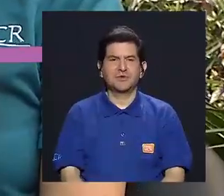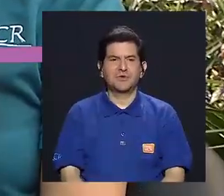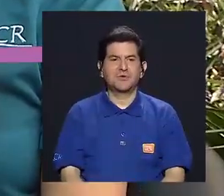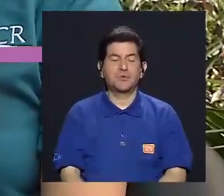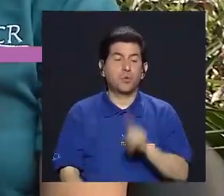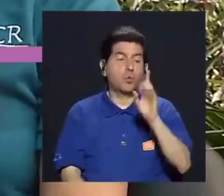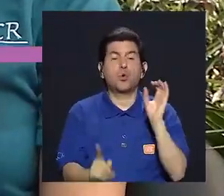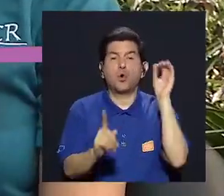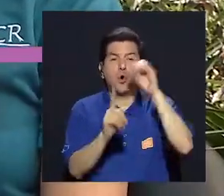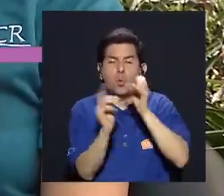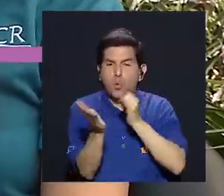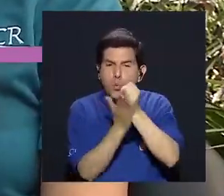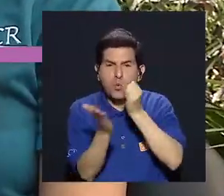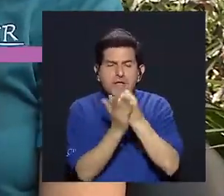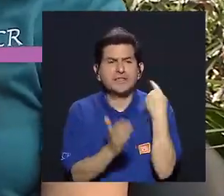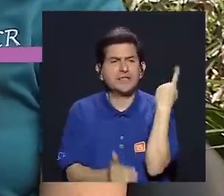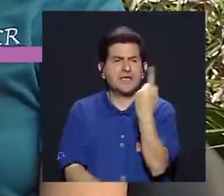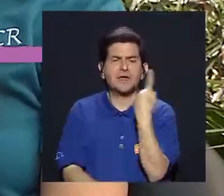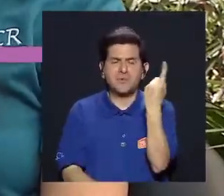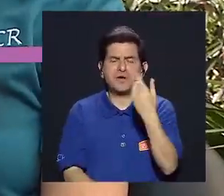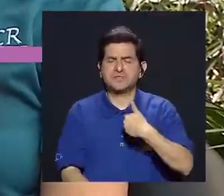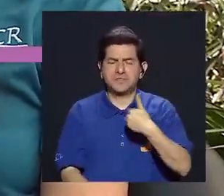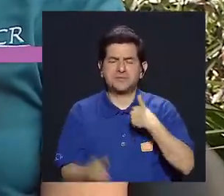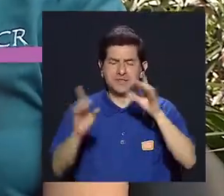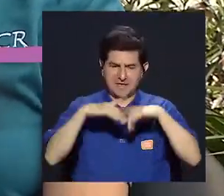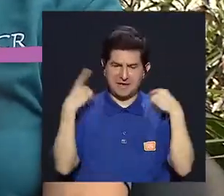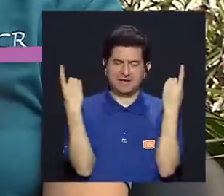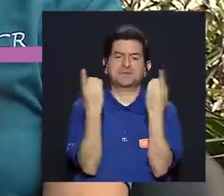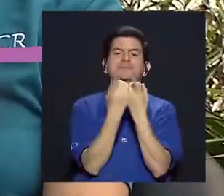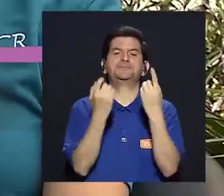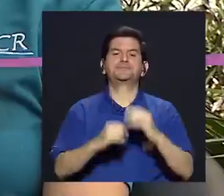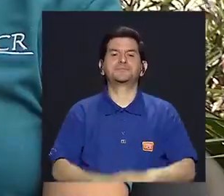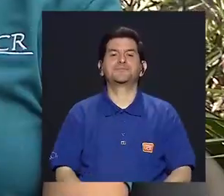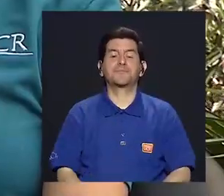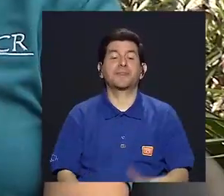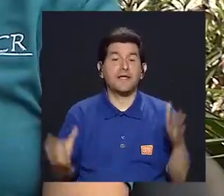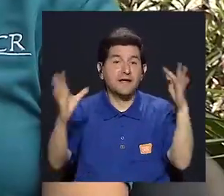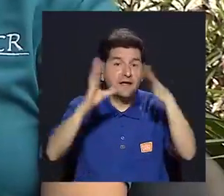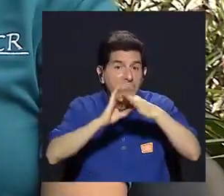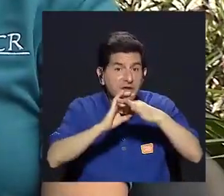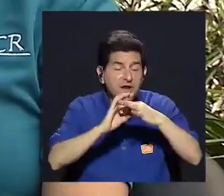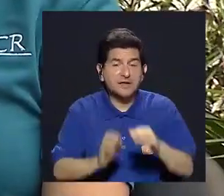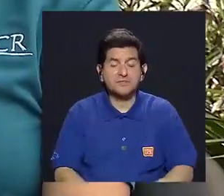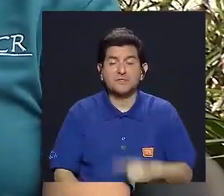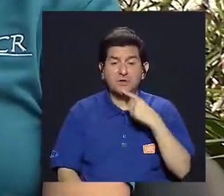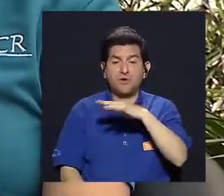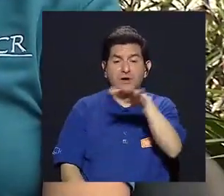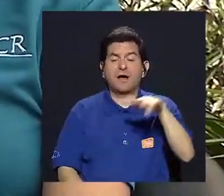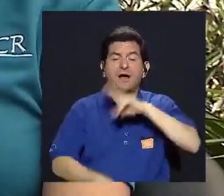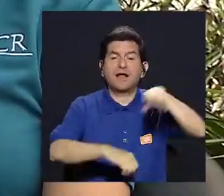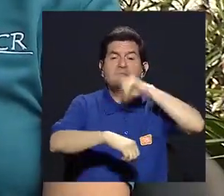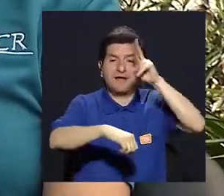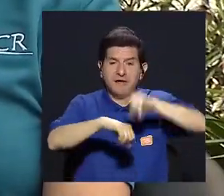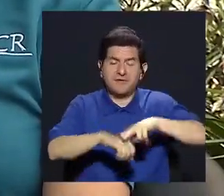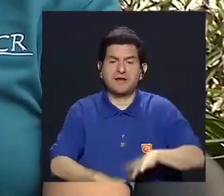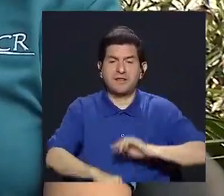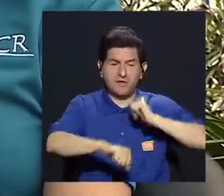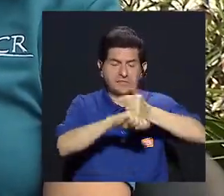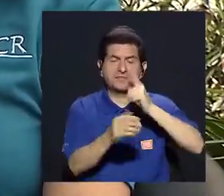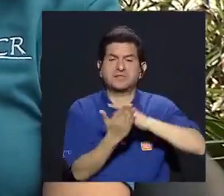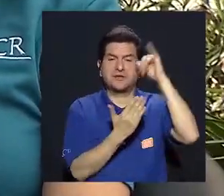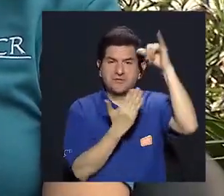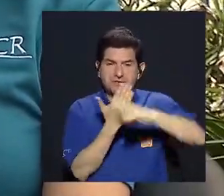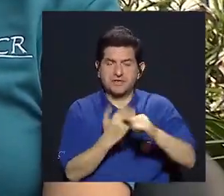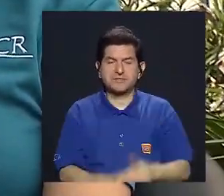pues un objetivo de investigación que siempre estaba en la sección relacionado pues por una realidad nacional se creó